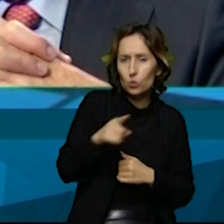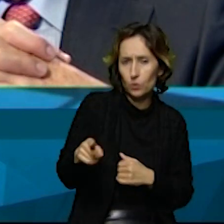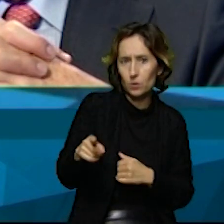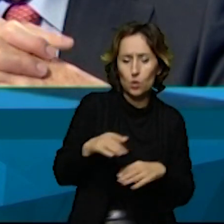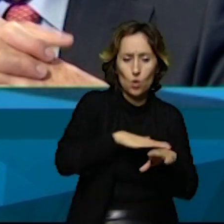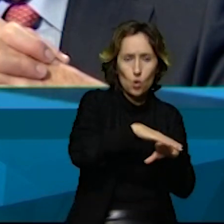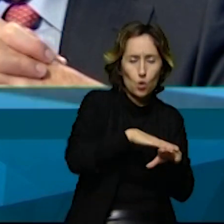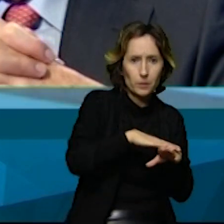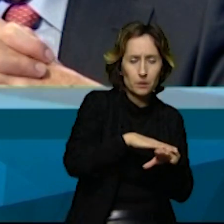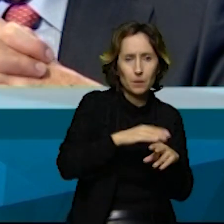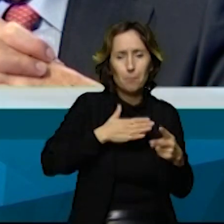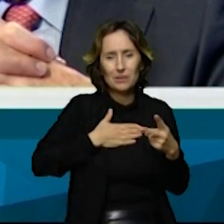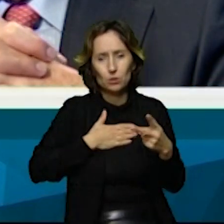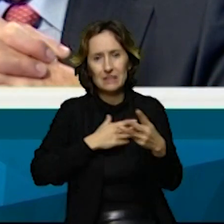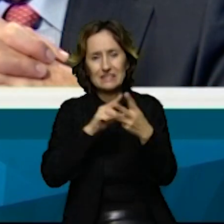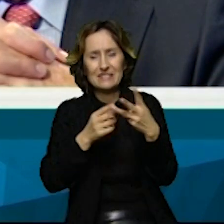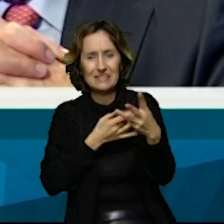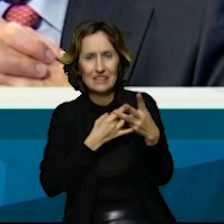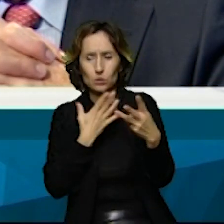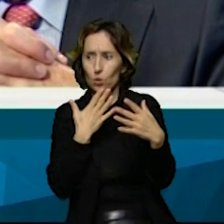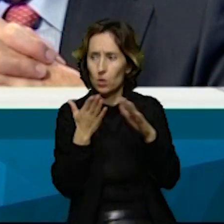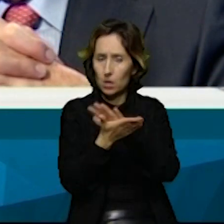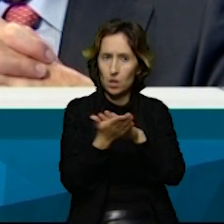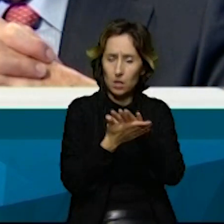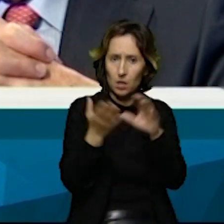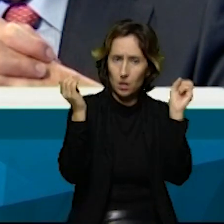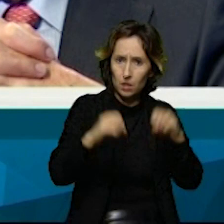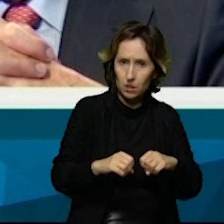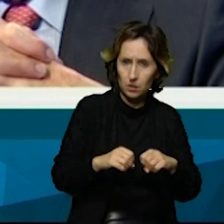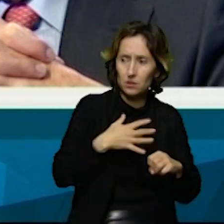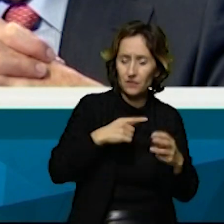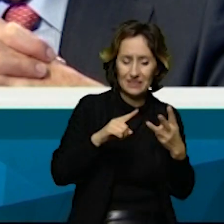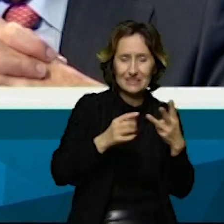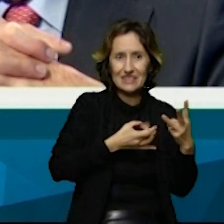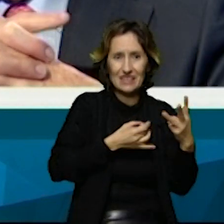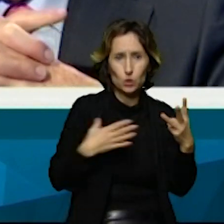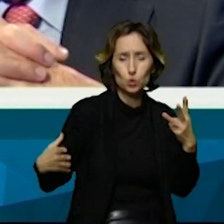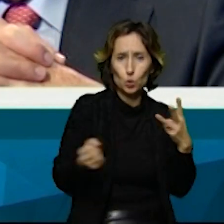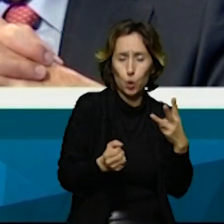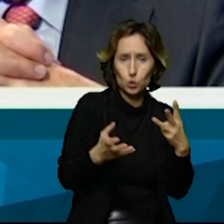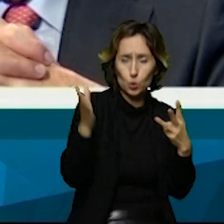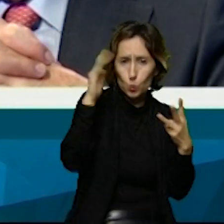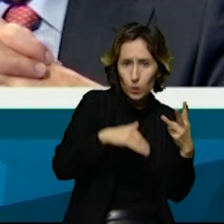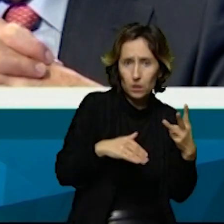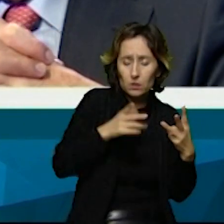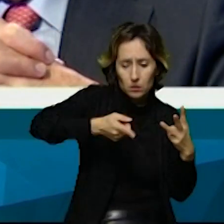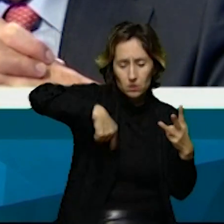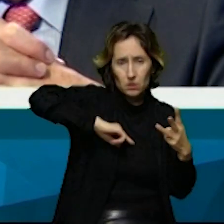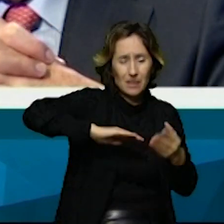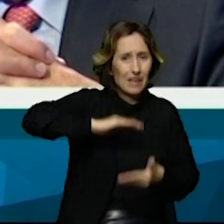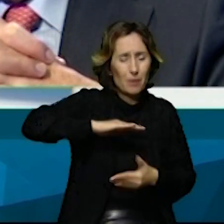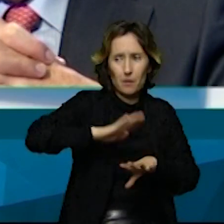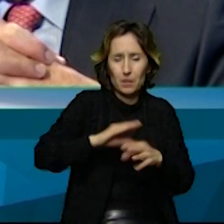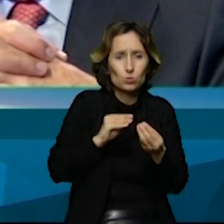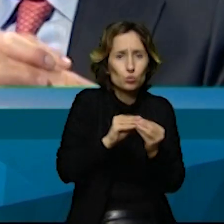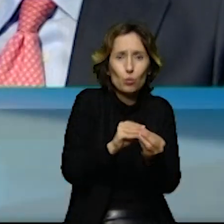entre gobierno, patronal y sindicatos. En este caso es porque no estaban todos los sindicatos. ¿Por qué somos incapaces de